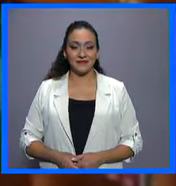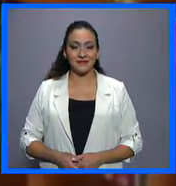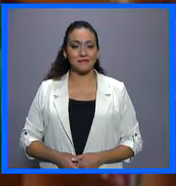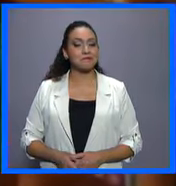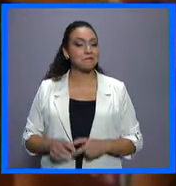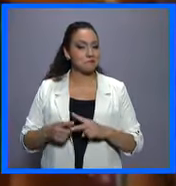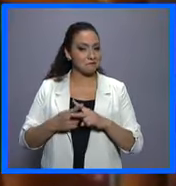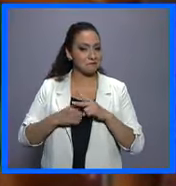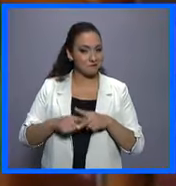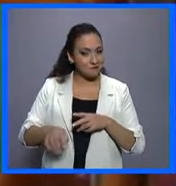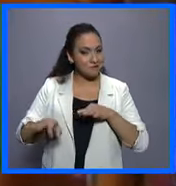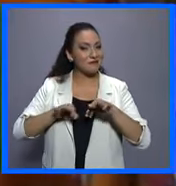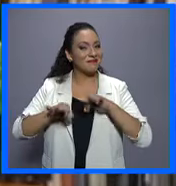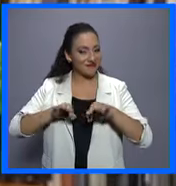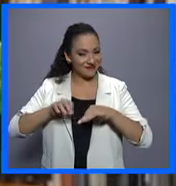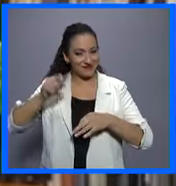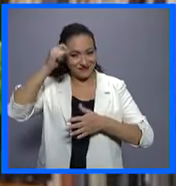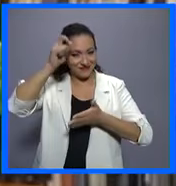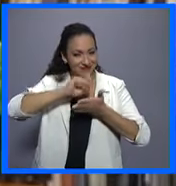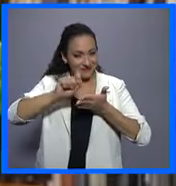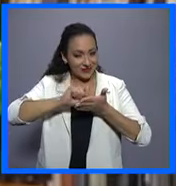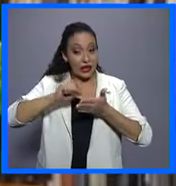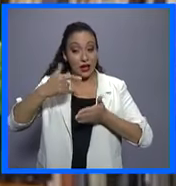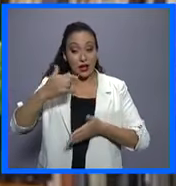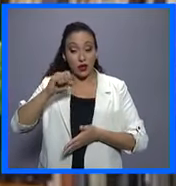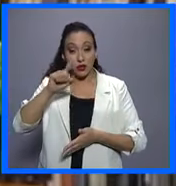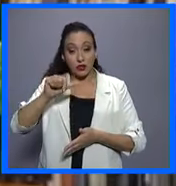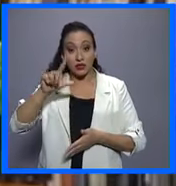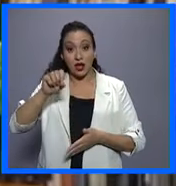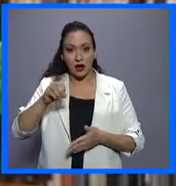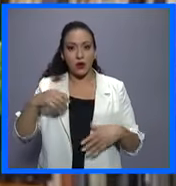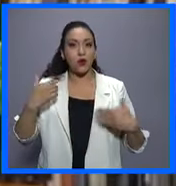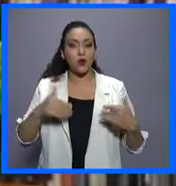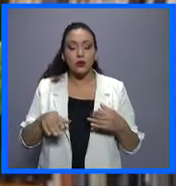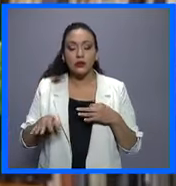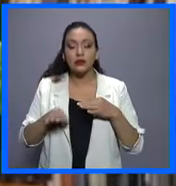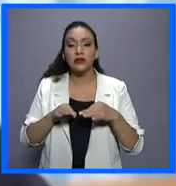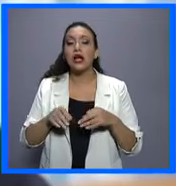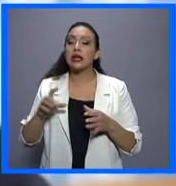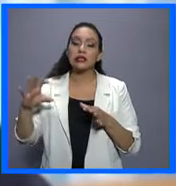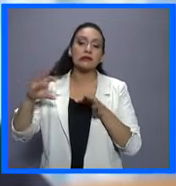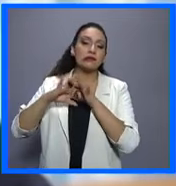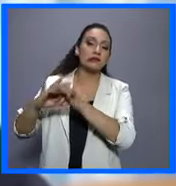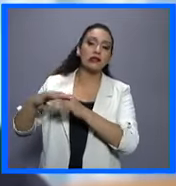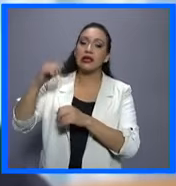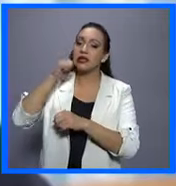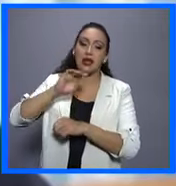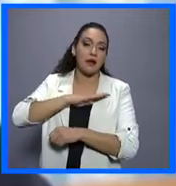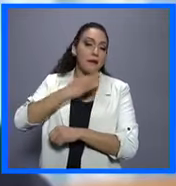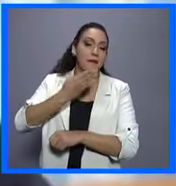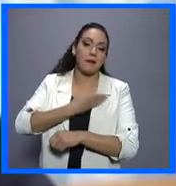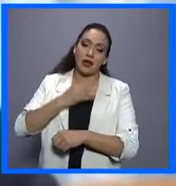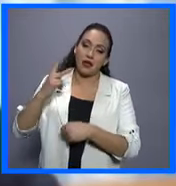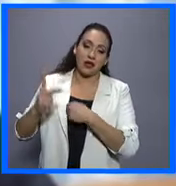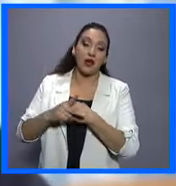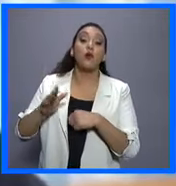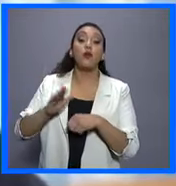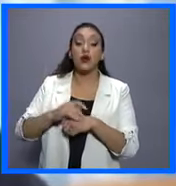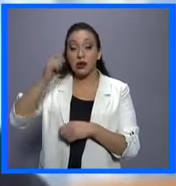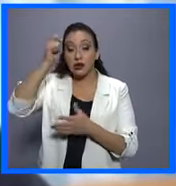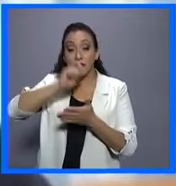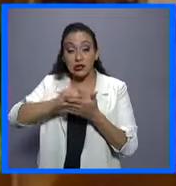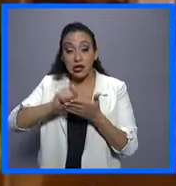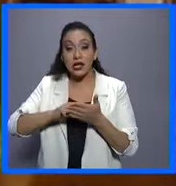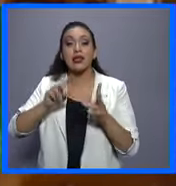Desde el inicio de su carrera profesional, Gonzalo Celorio ha estado muy vinculado a España, gracias a sus numerosos escritos sobre